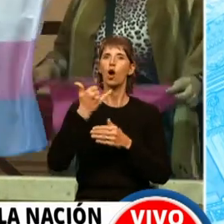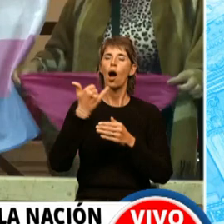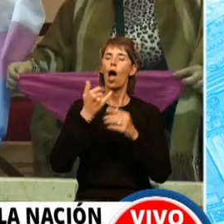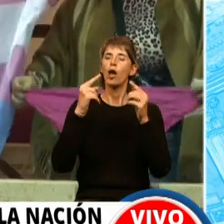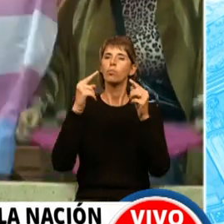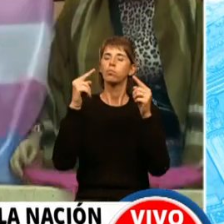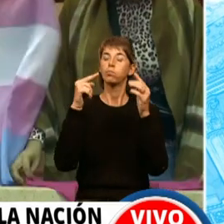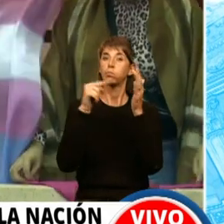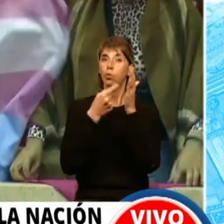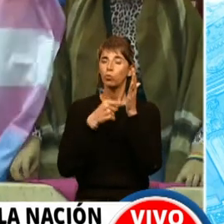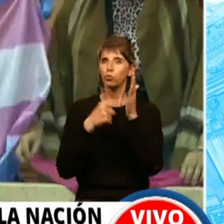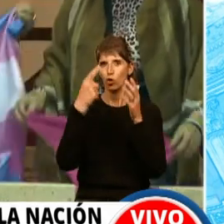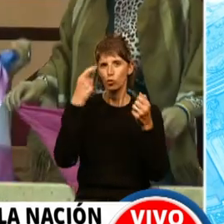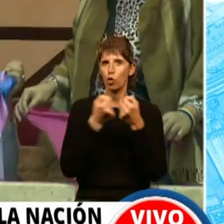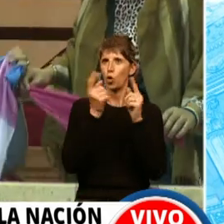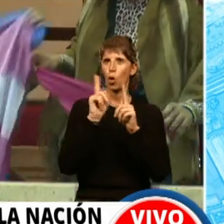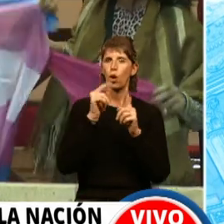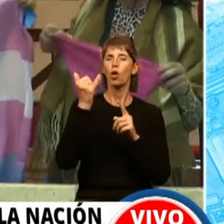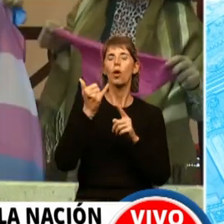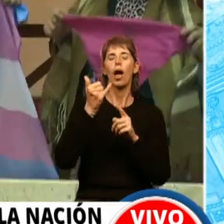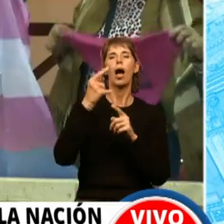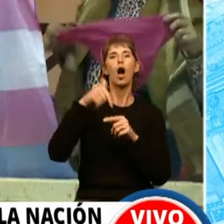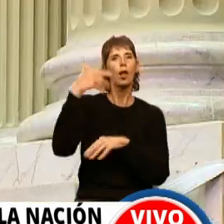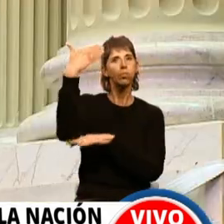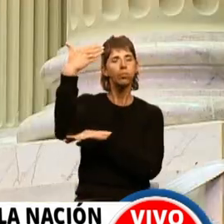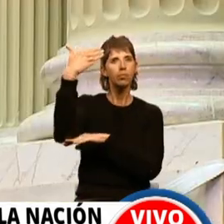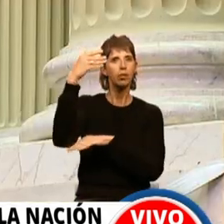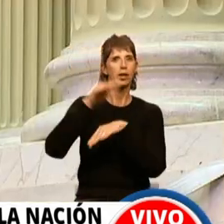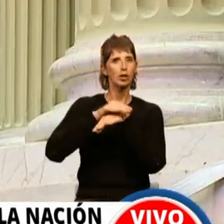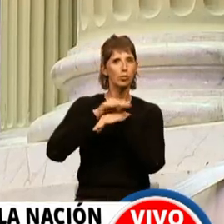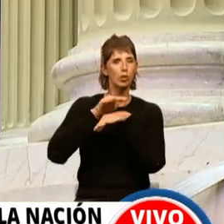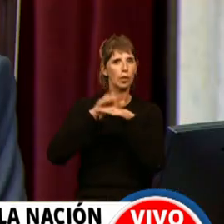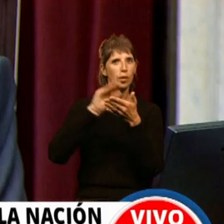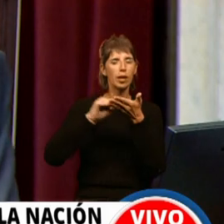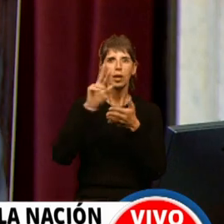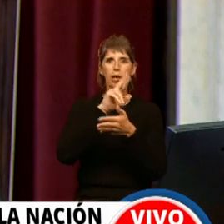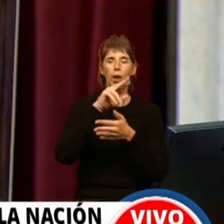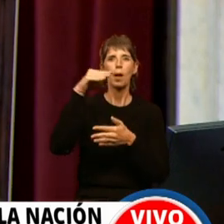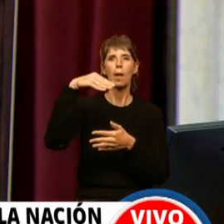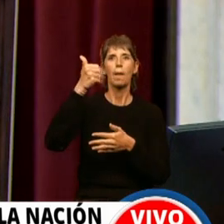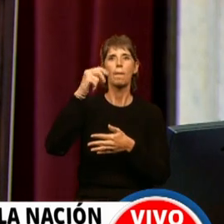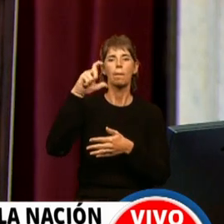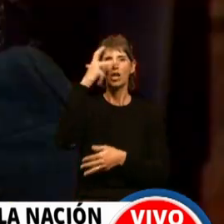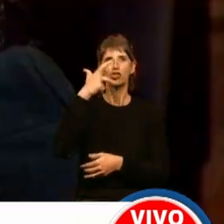tiene la palabra como miembro informante la diputada mónica marcha